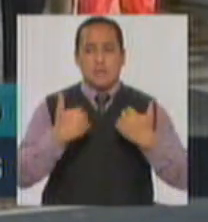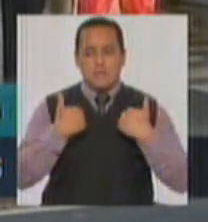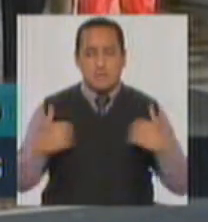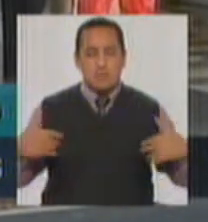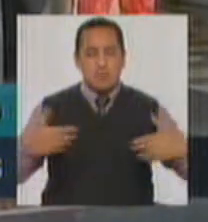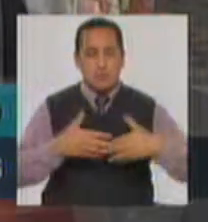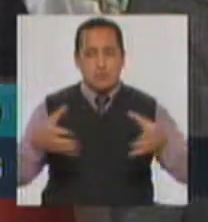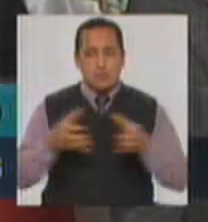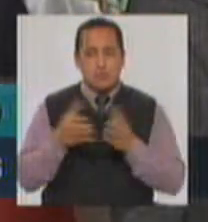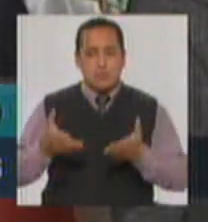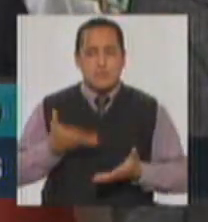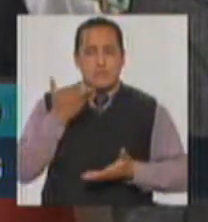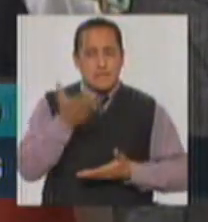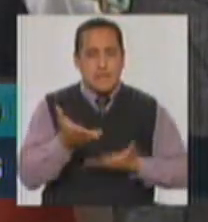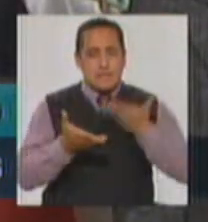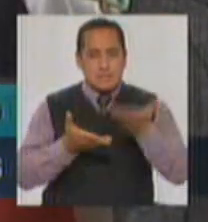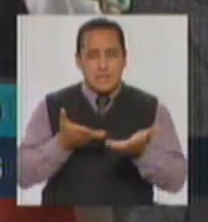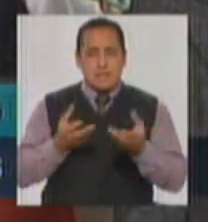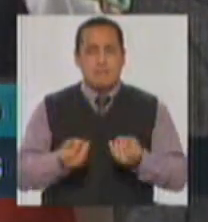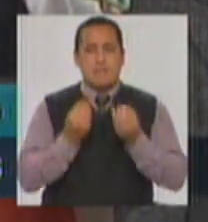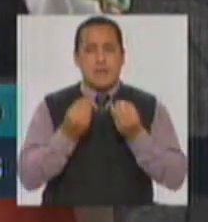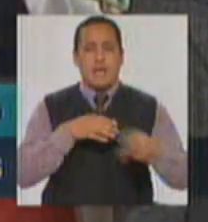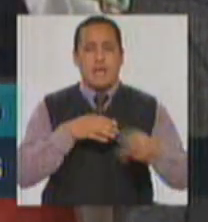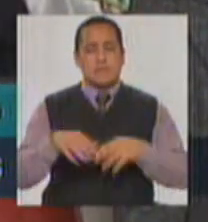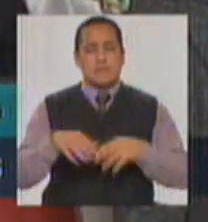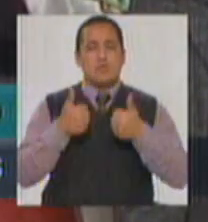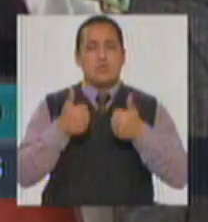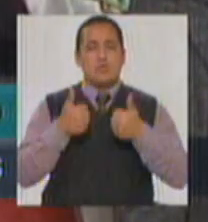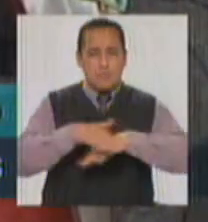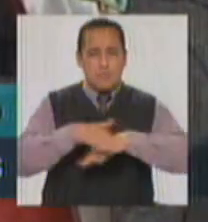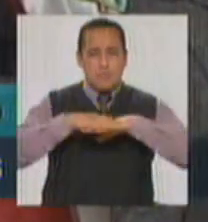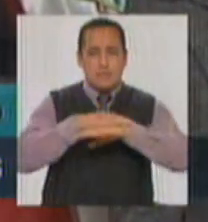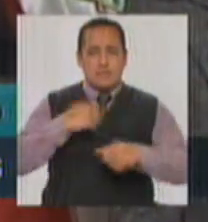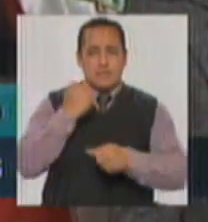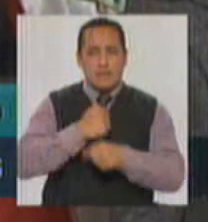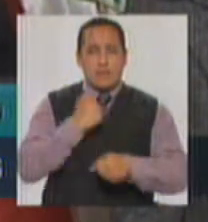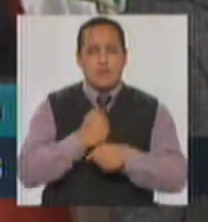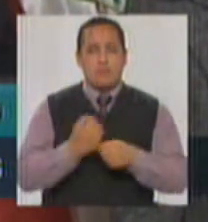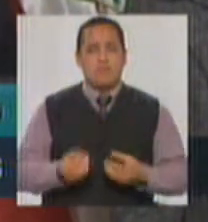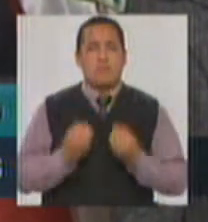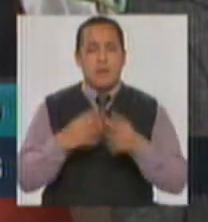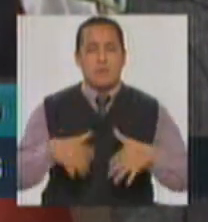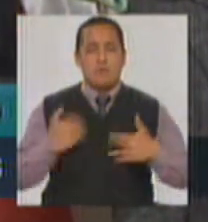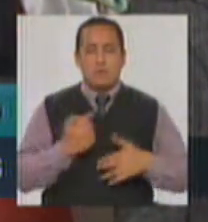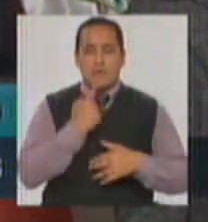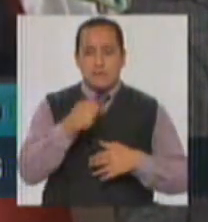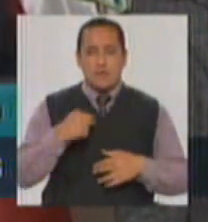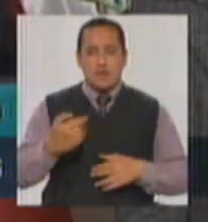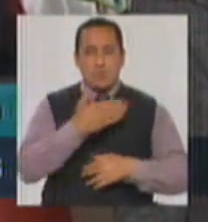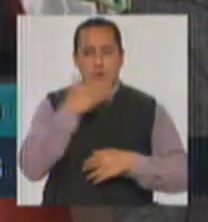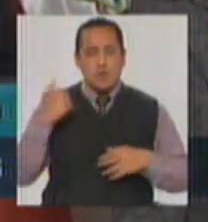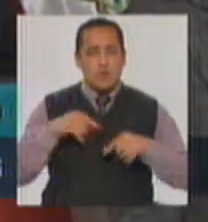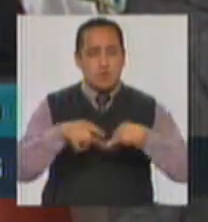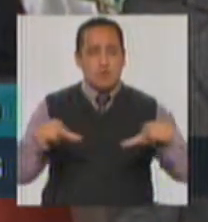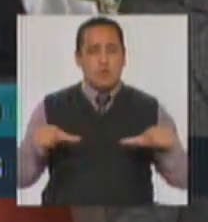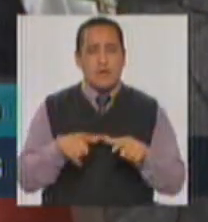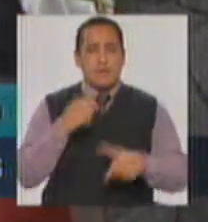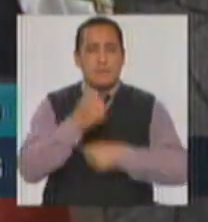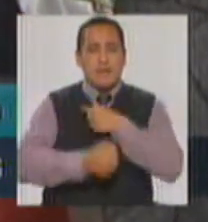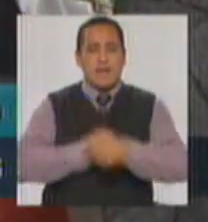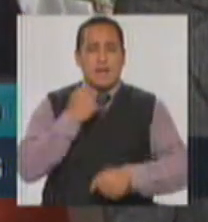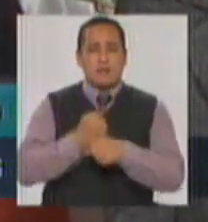que distribuir para poder hacer un buen plan de trabajo a fin de estar en las mejores condiciones para el